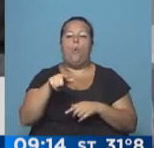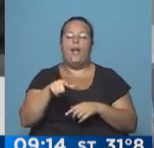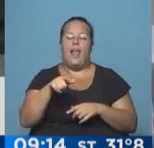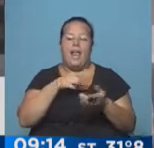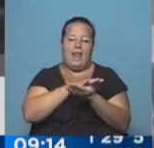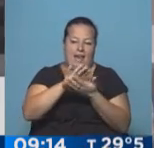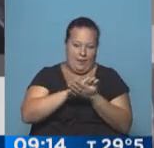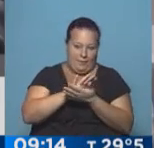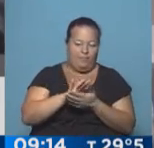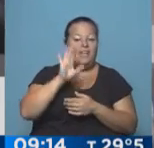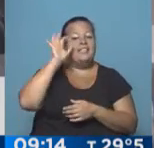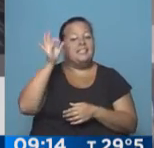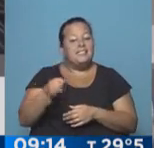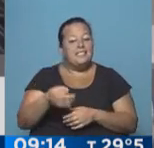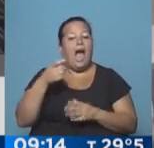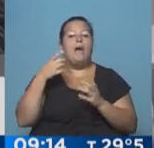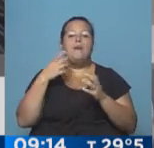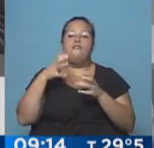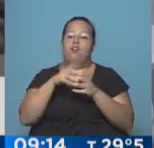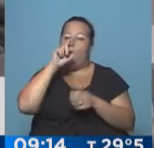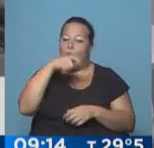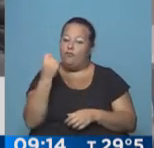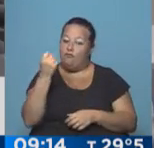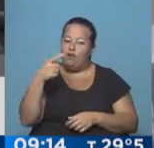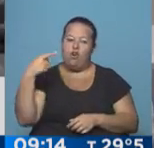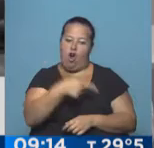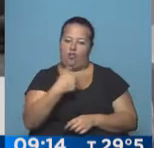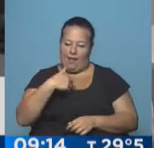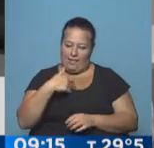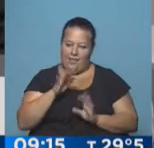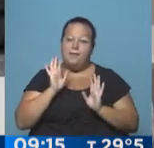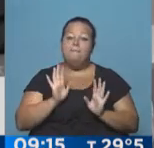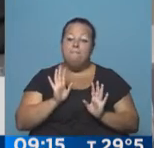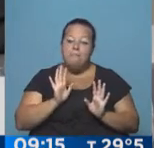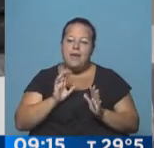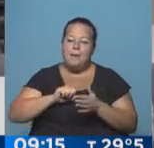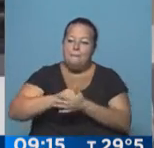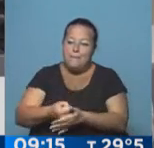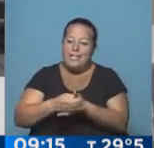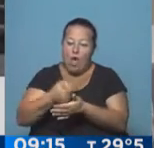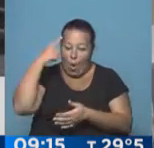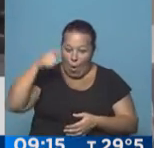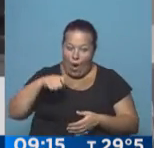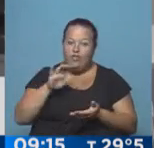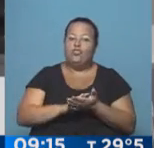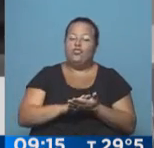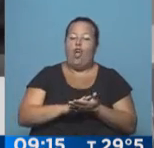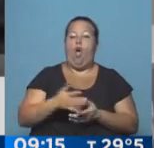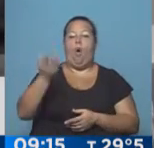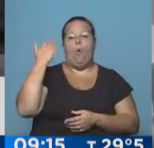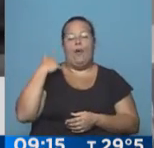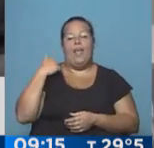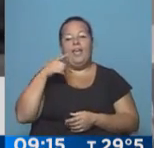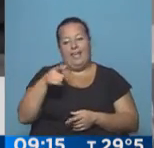negociaciones sabiendo que tiene a los principales fondos buitres en contra pero presionando a grecia con lo que ha sido el